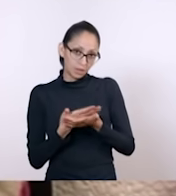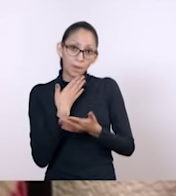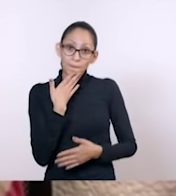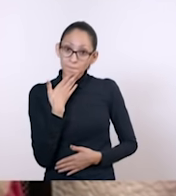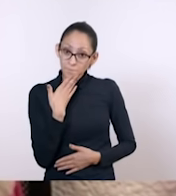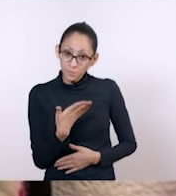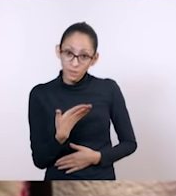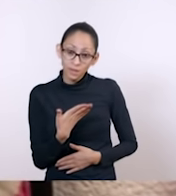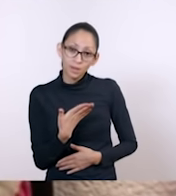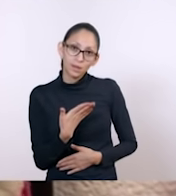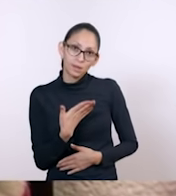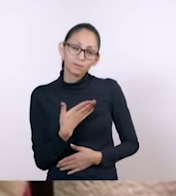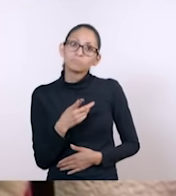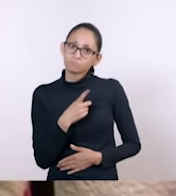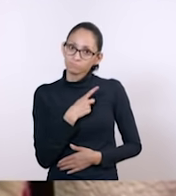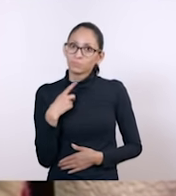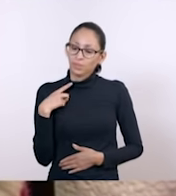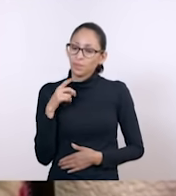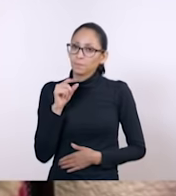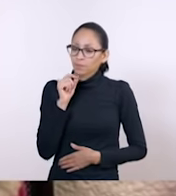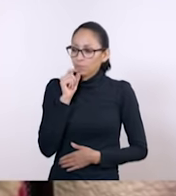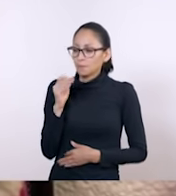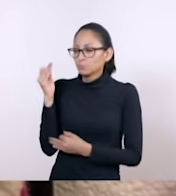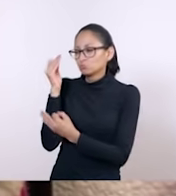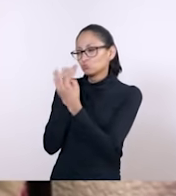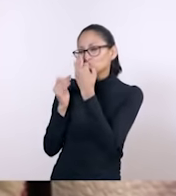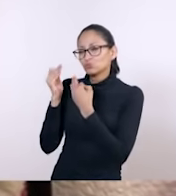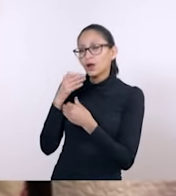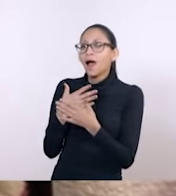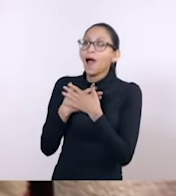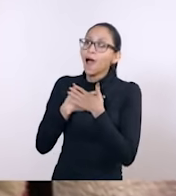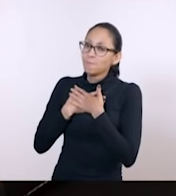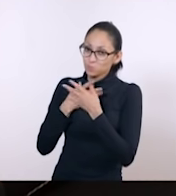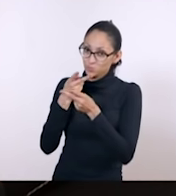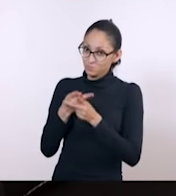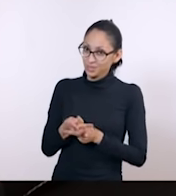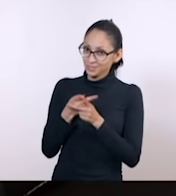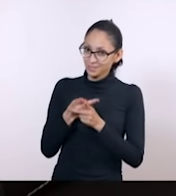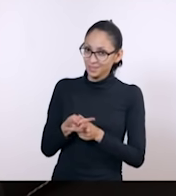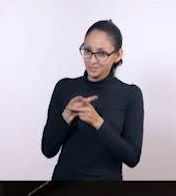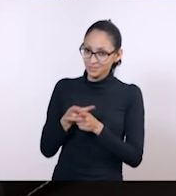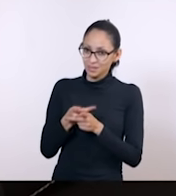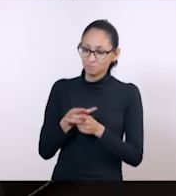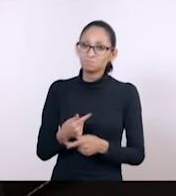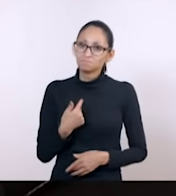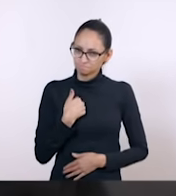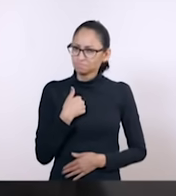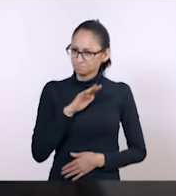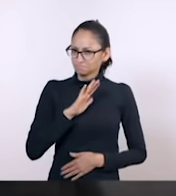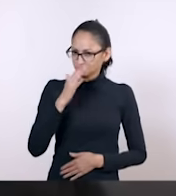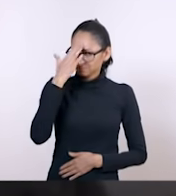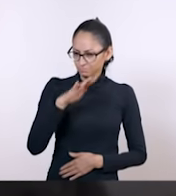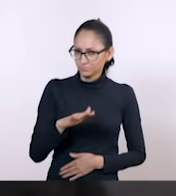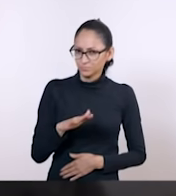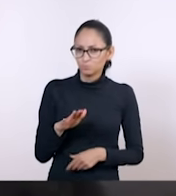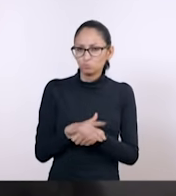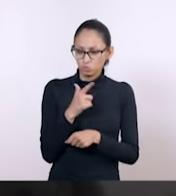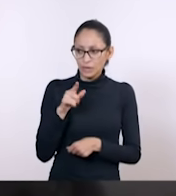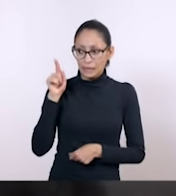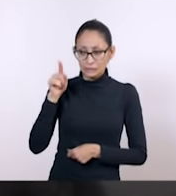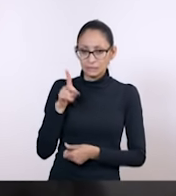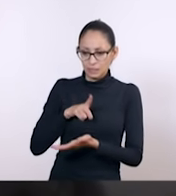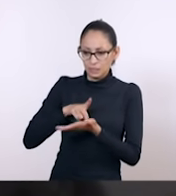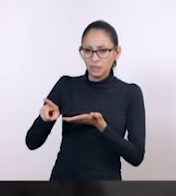y que me trate con amor y paciencia. Sí, lo sé, porque son